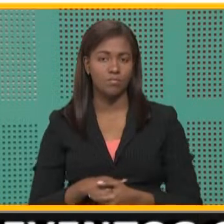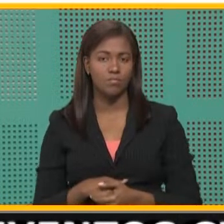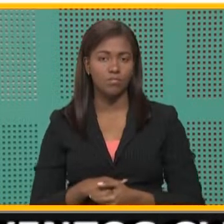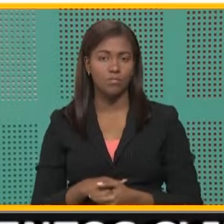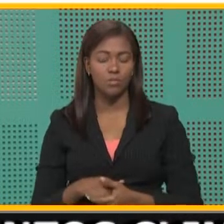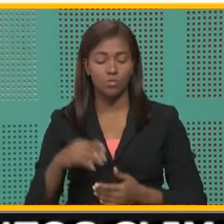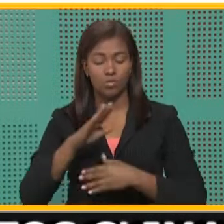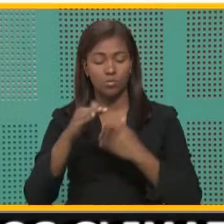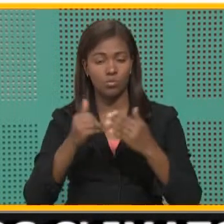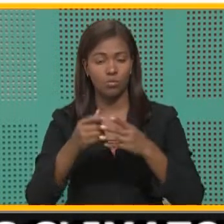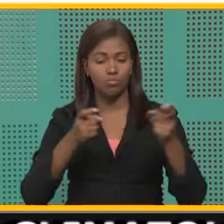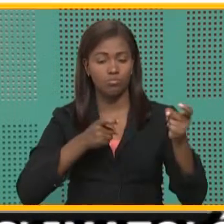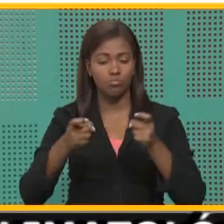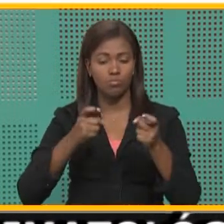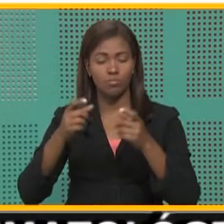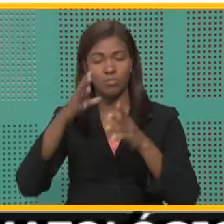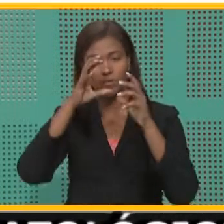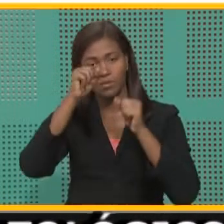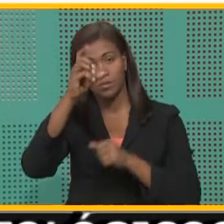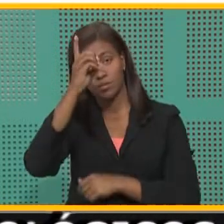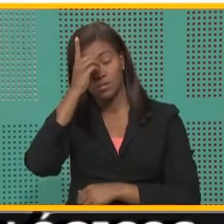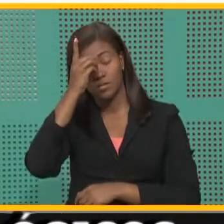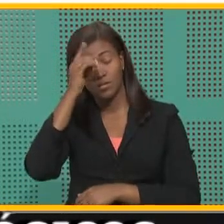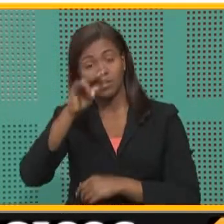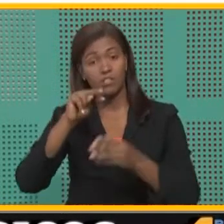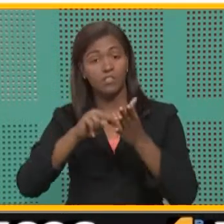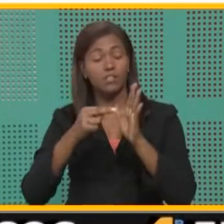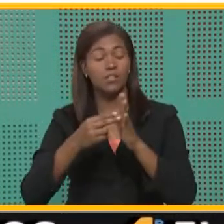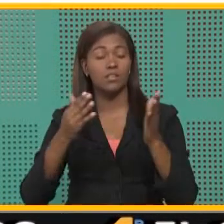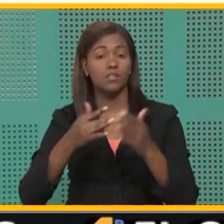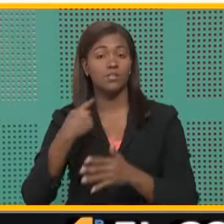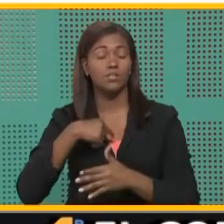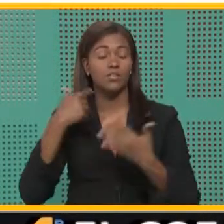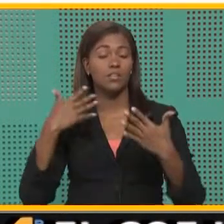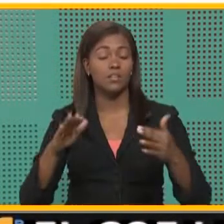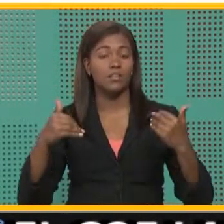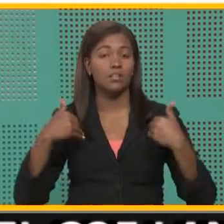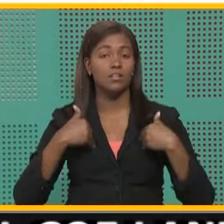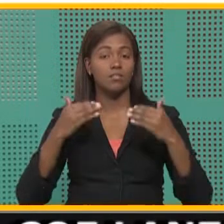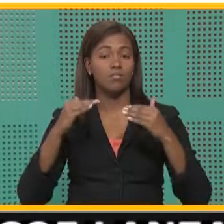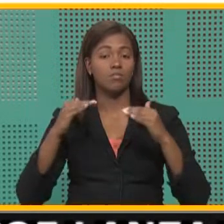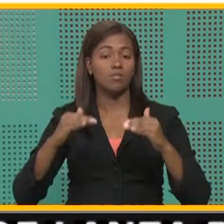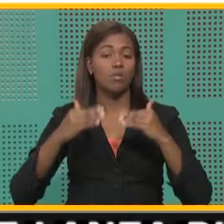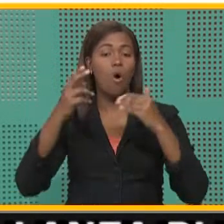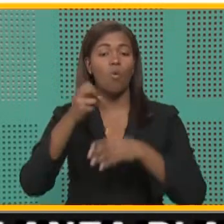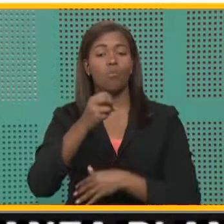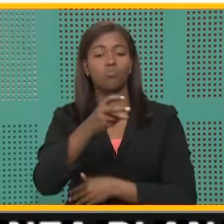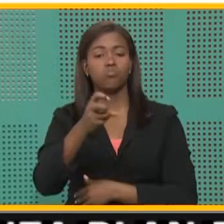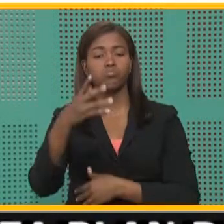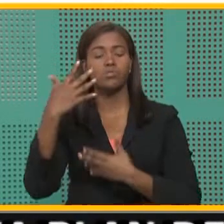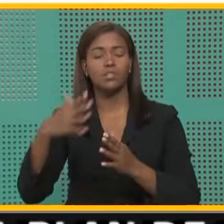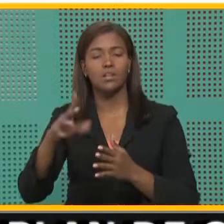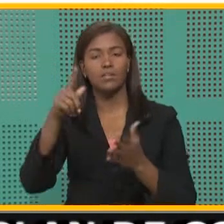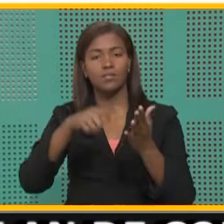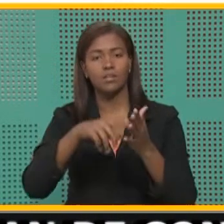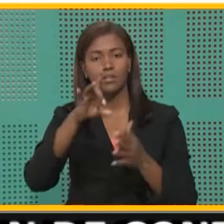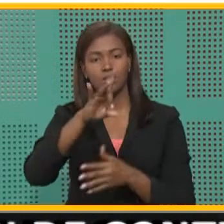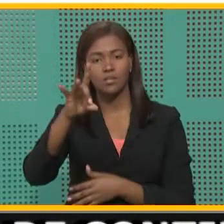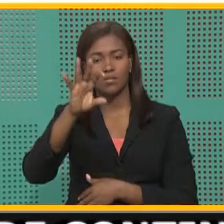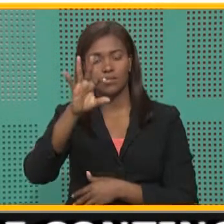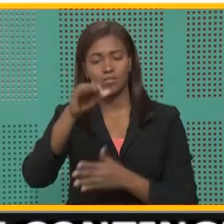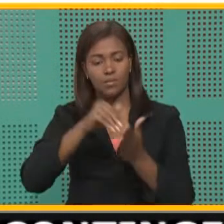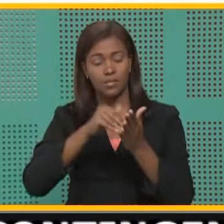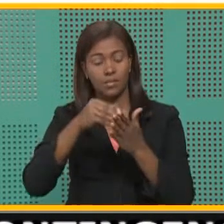en toda la gestión de Danilo Medina. Eso quiere decir que estamos ya superando los 1.800 millones de